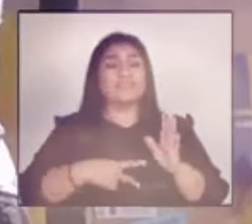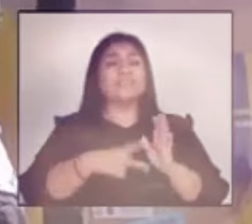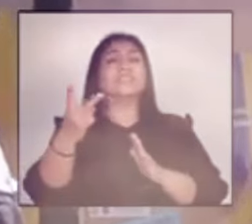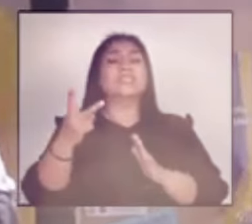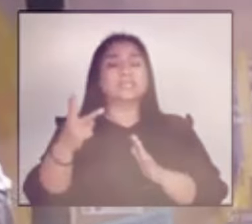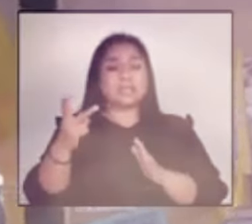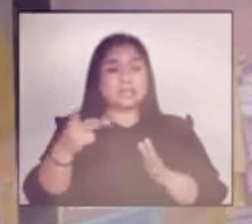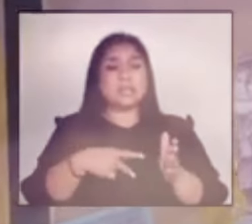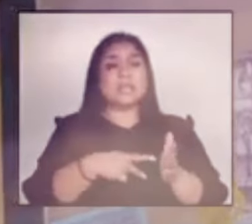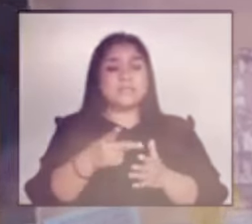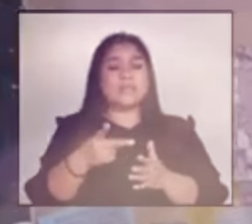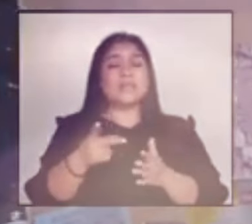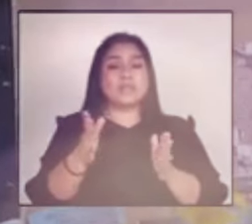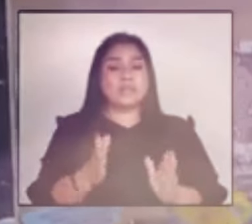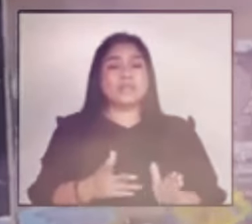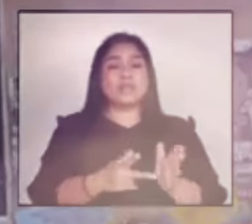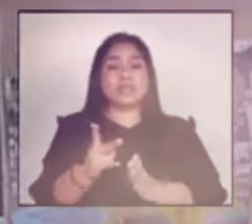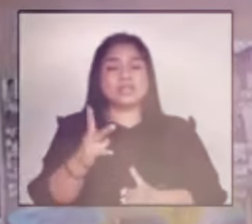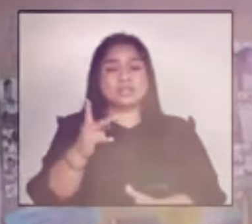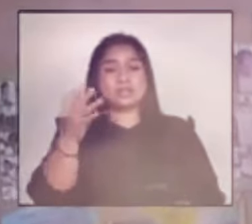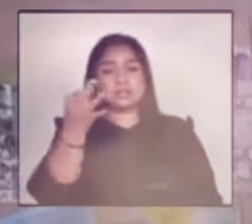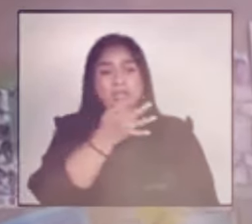la violencia de género.